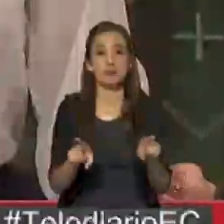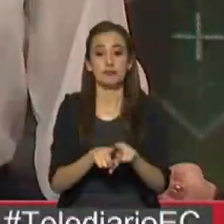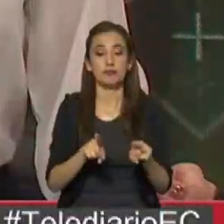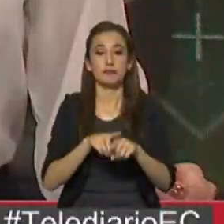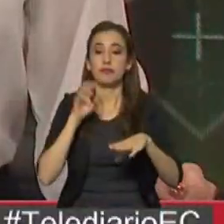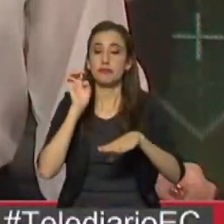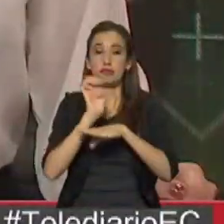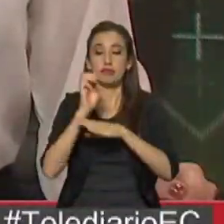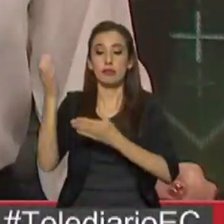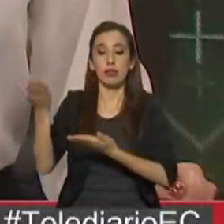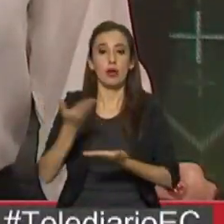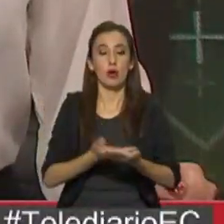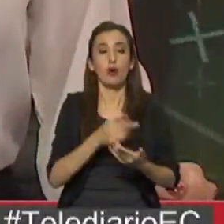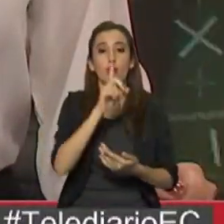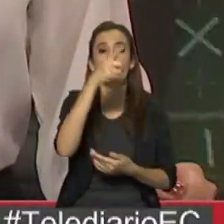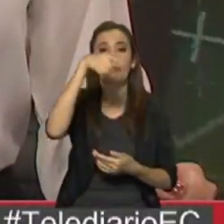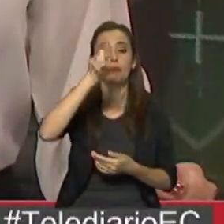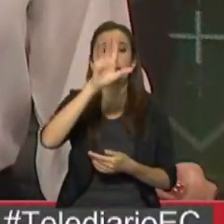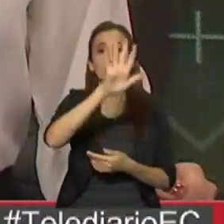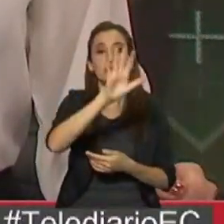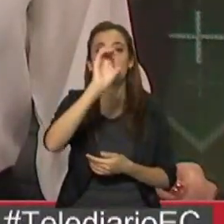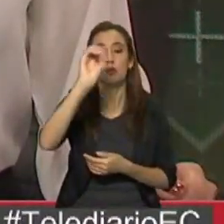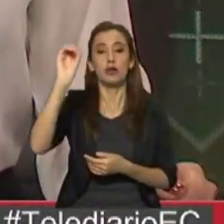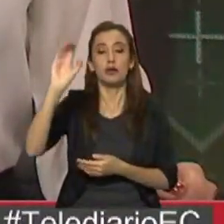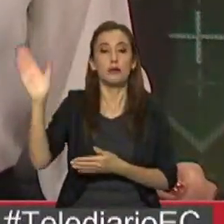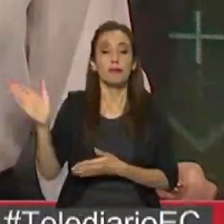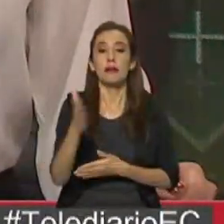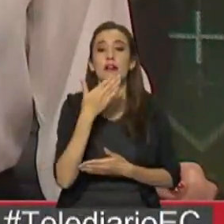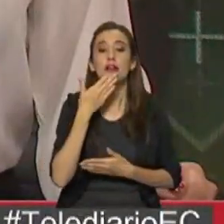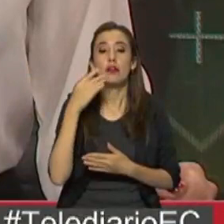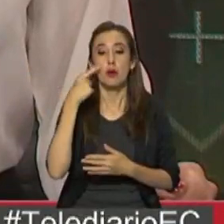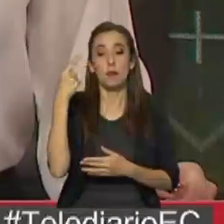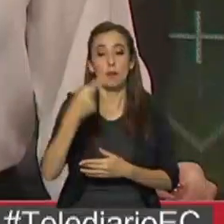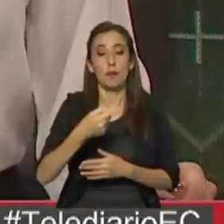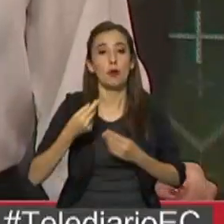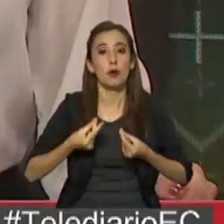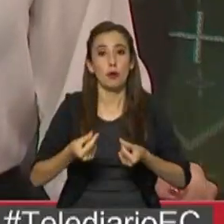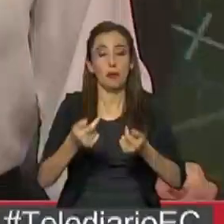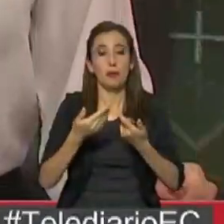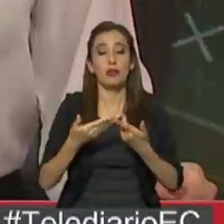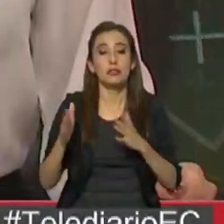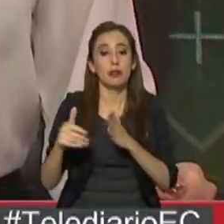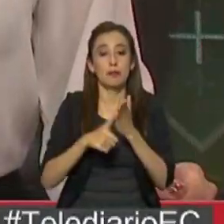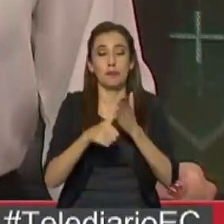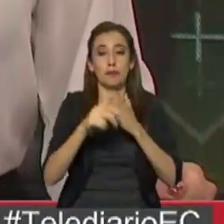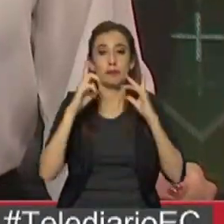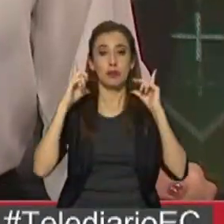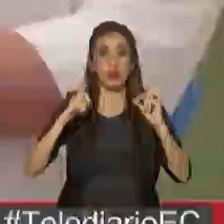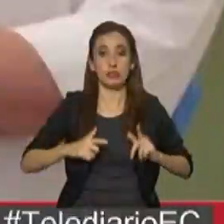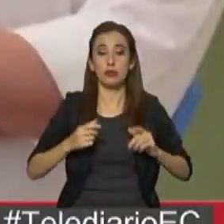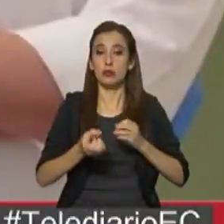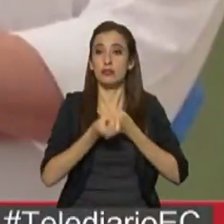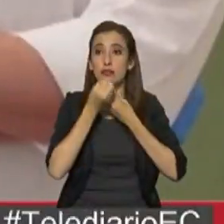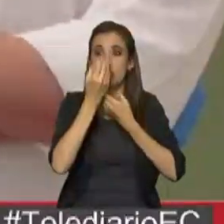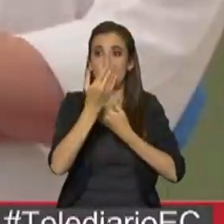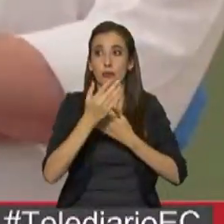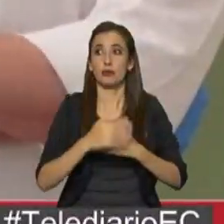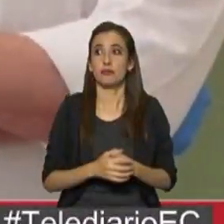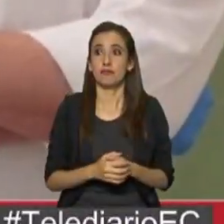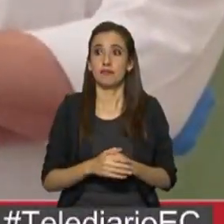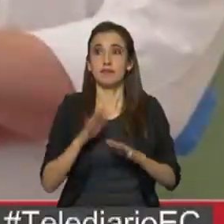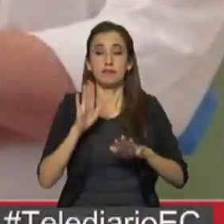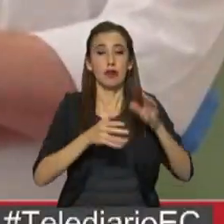ecuador un millón y medio de pruebas para detectar el coronavirus así lo informó el ministro de salud juan carlos ceballos en